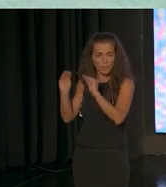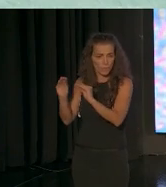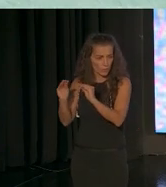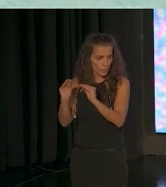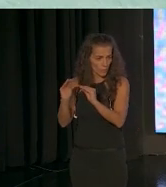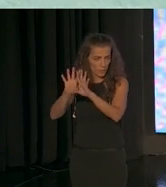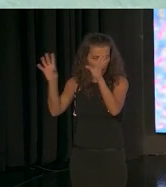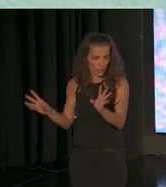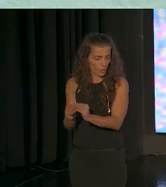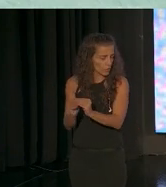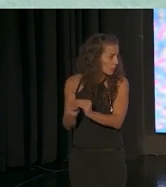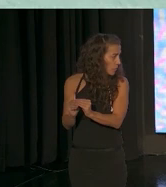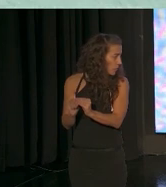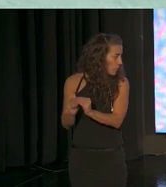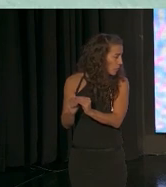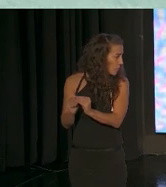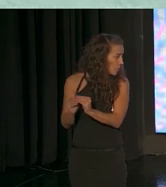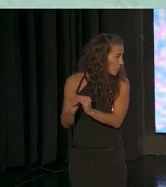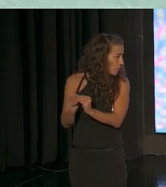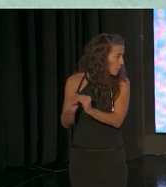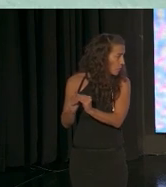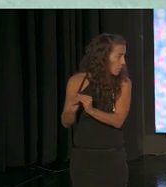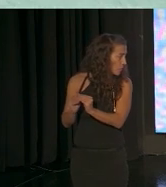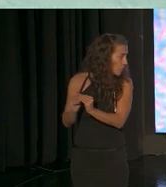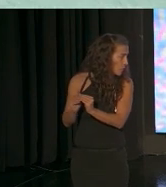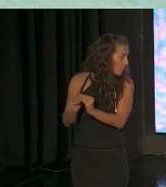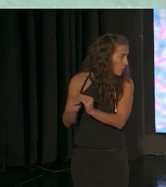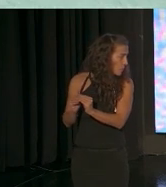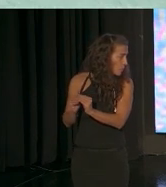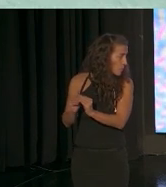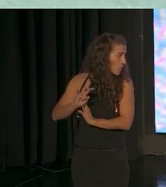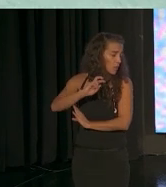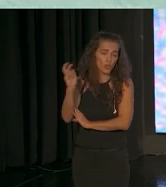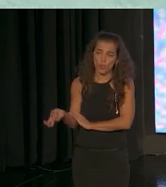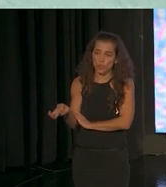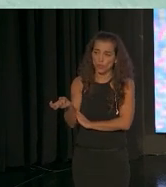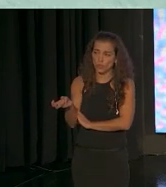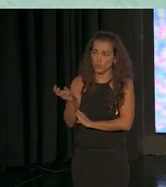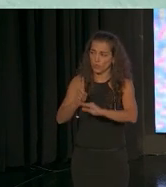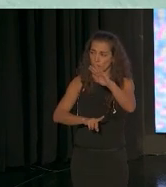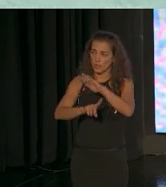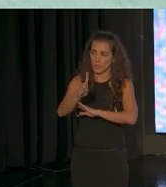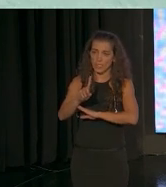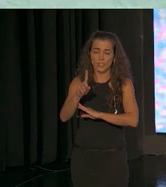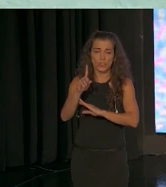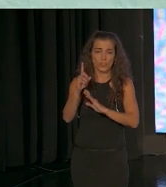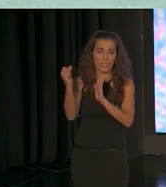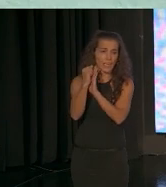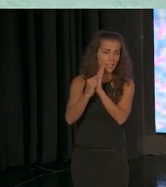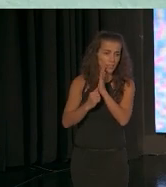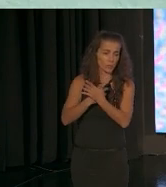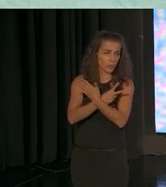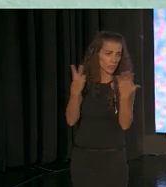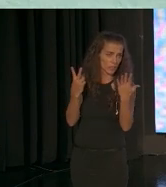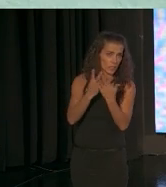creciendo en comunidad, como es el título del trabajo del Congreso. Otro, desarrollar los artículos 17, 18 y